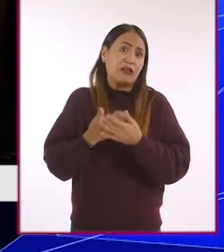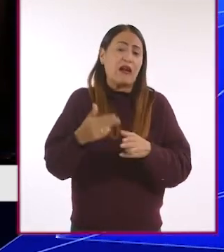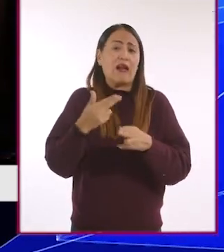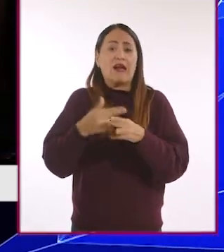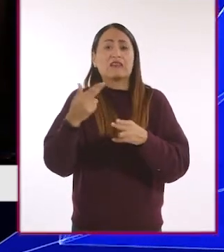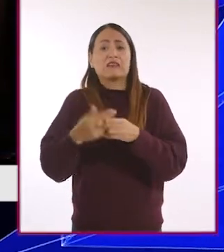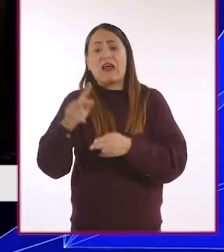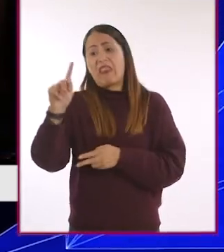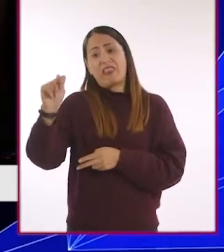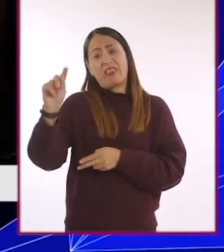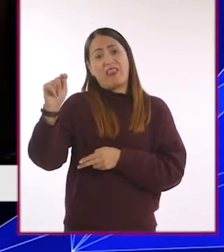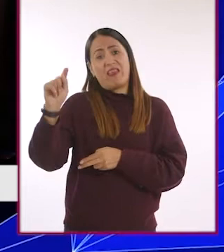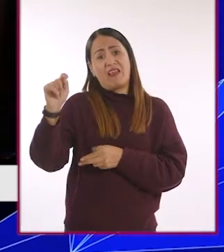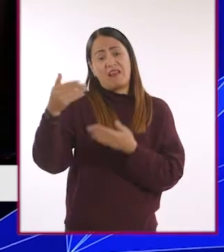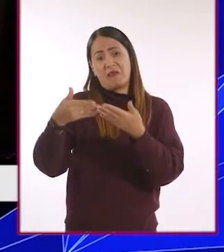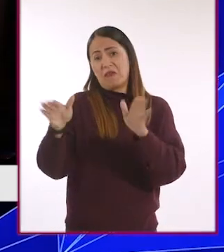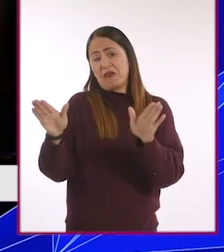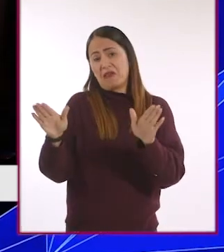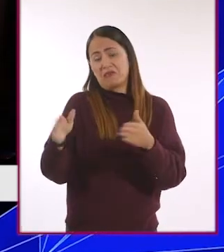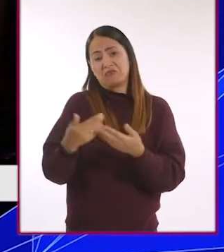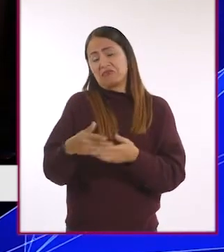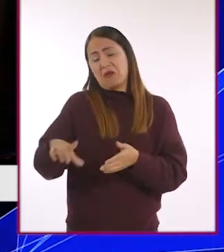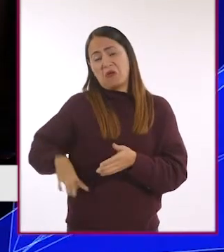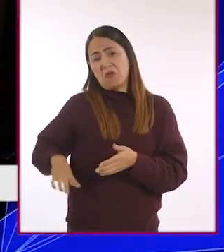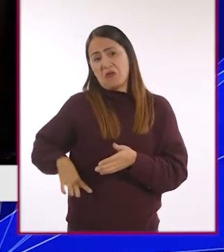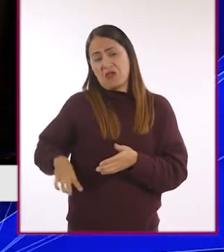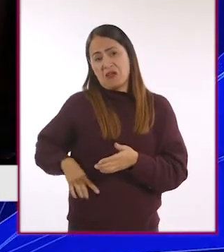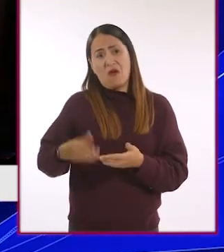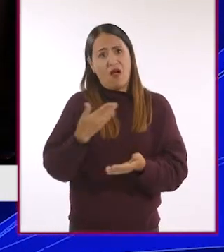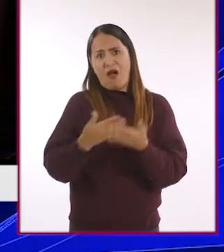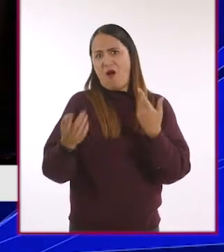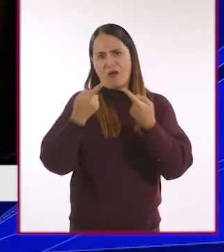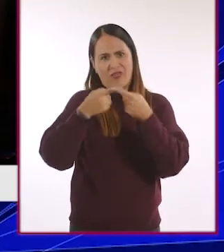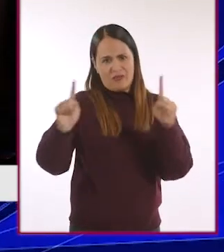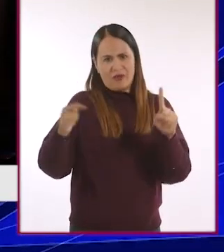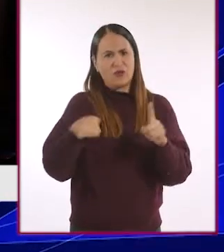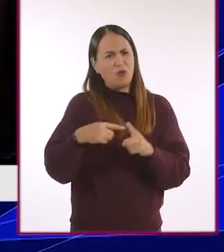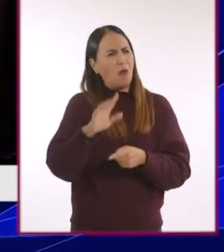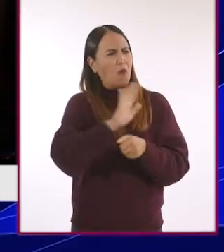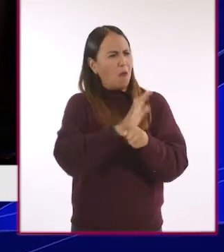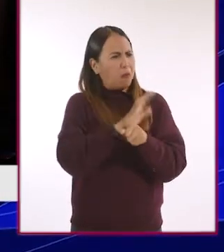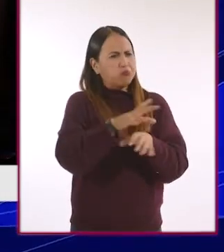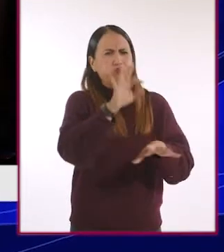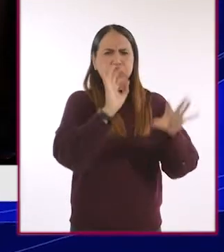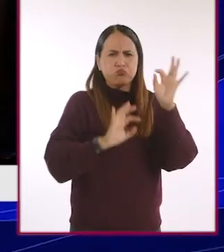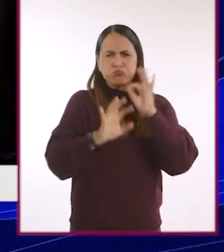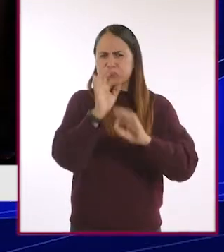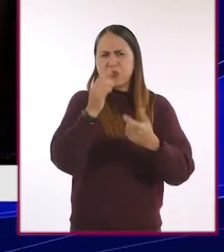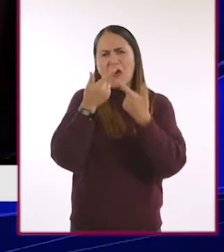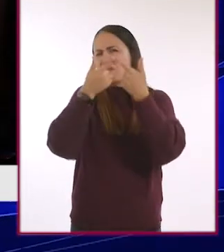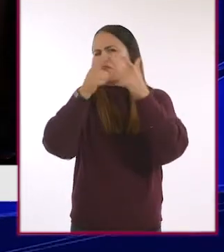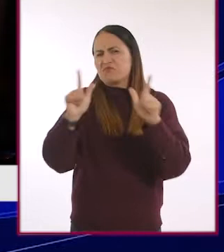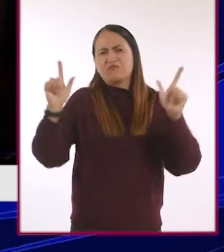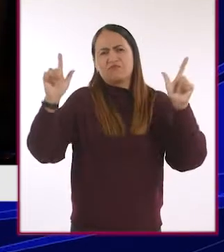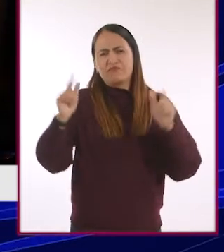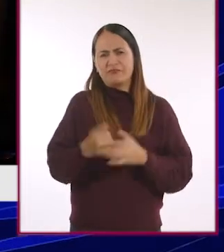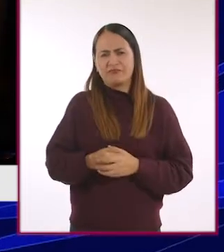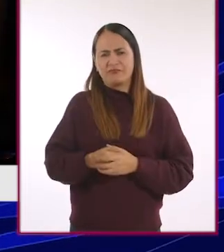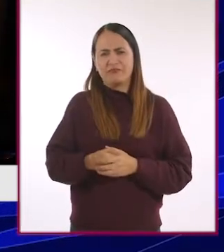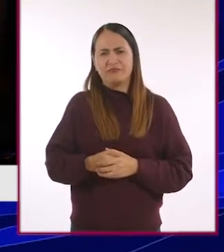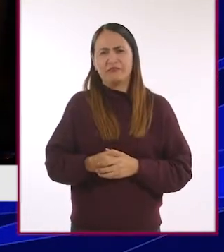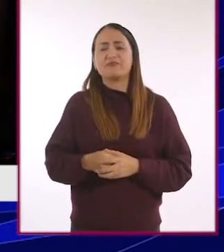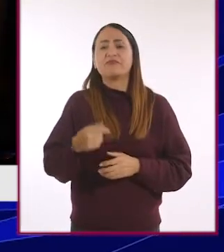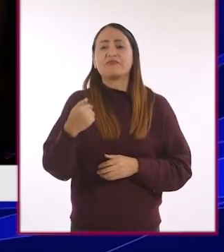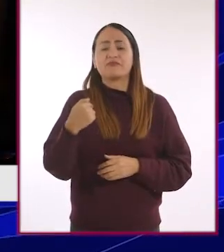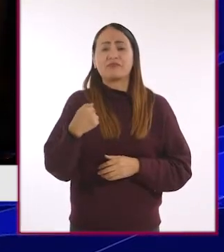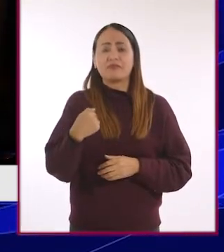¿no? No era como ahora que puedes ver cualquier película en el momento que quieras. Entonces, pues yo creo que eso fue lo que